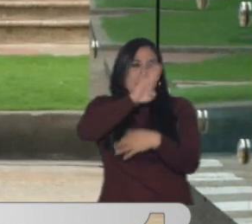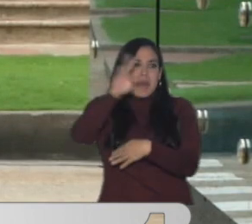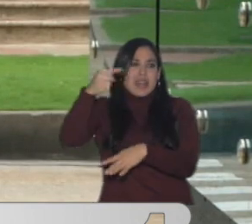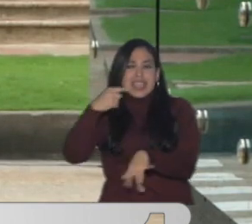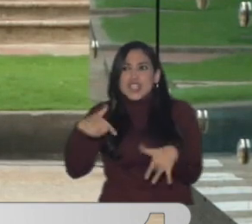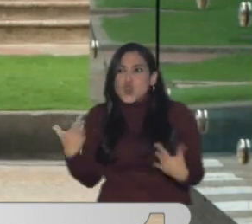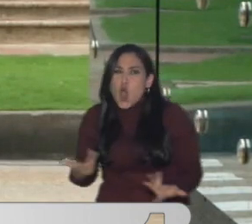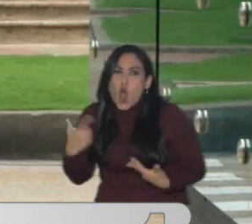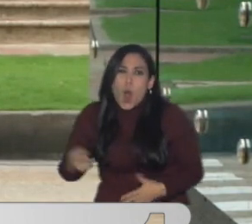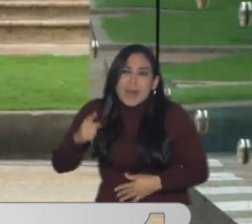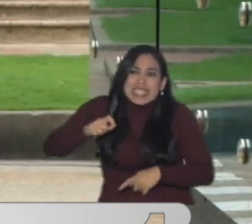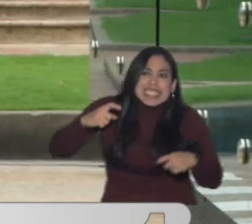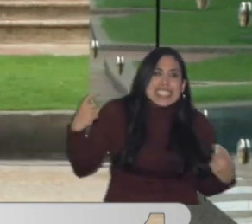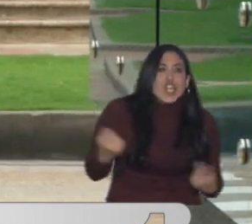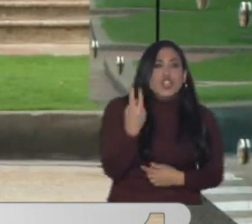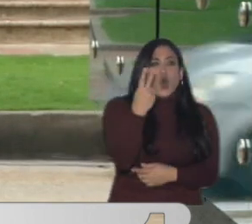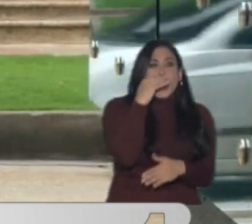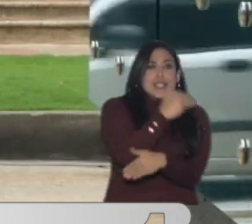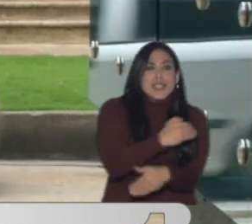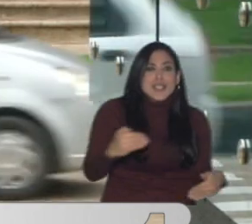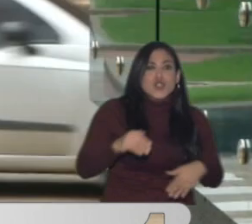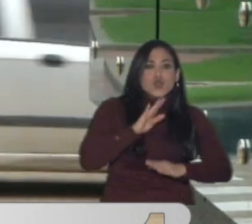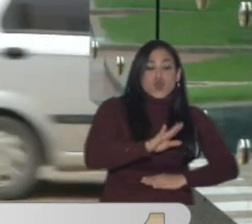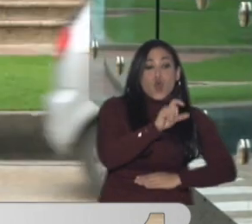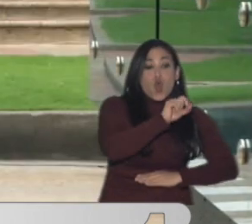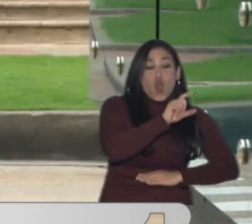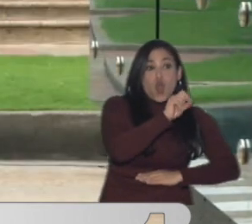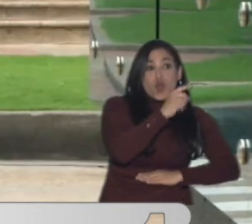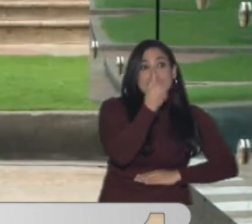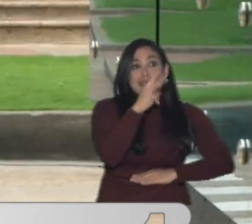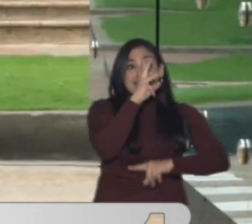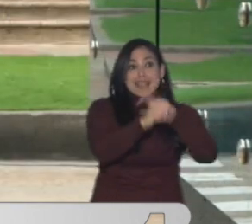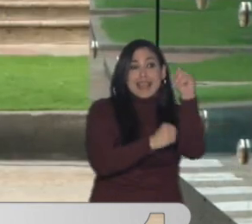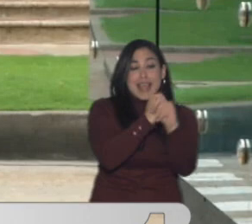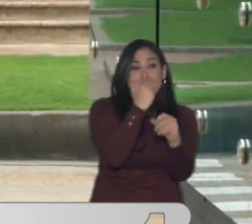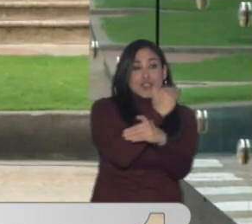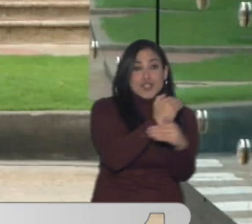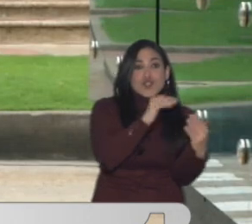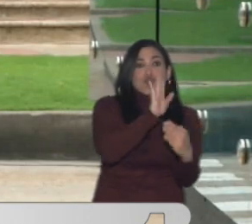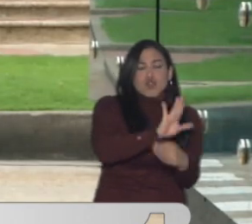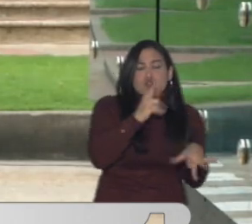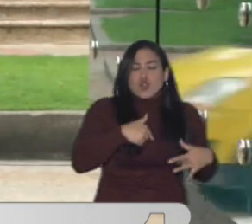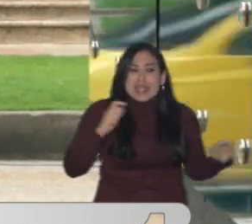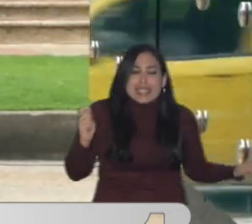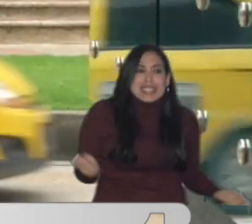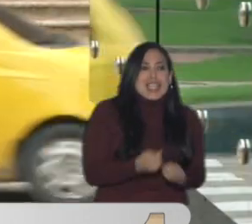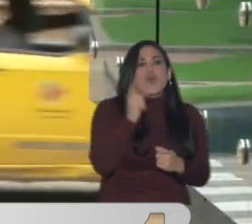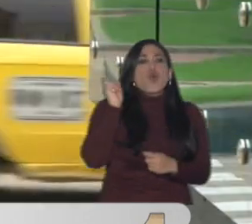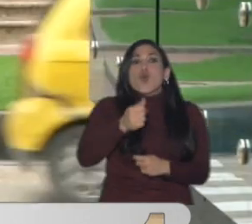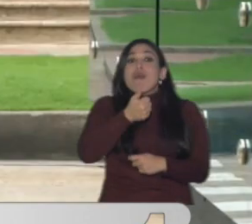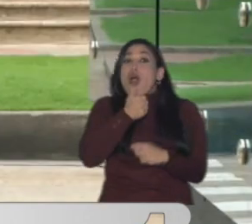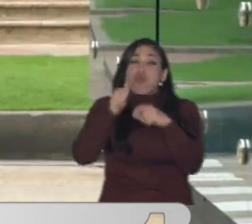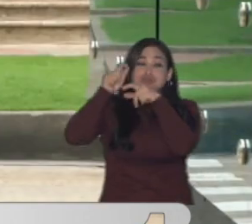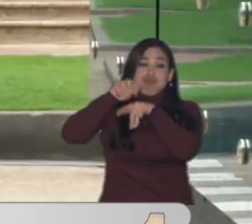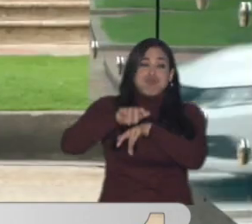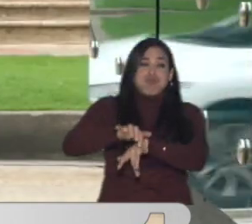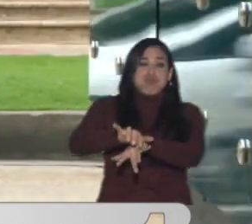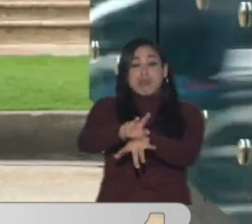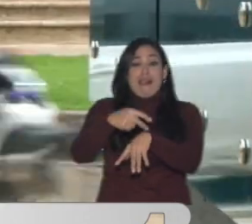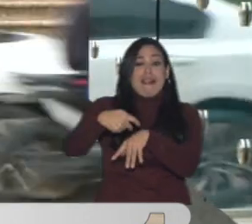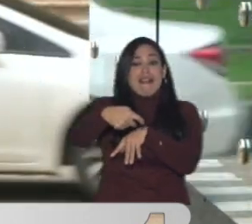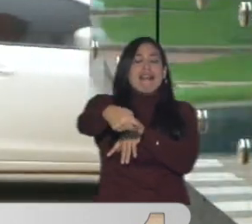tratando de rescatar a los dos niños de 11 y 13 años de edad que cayeron al canal del